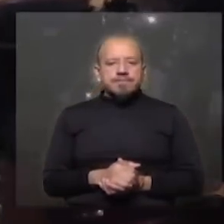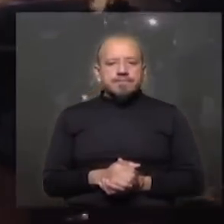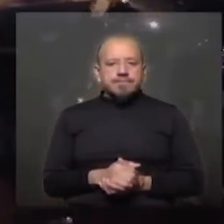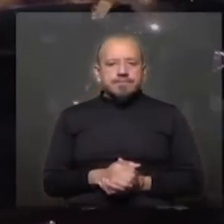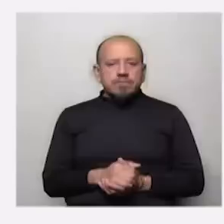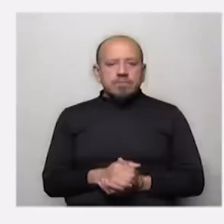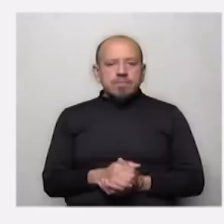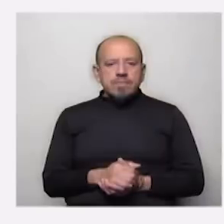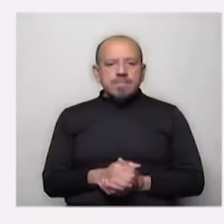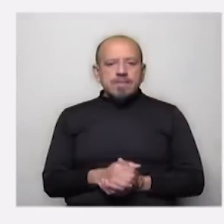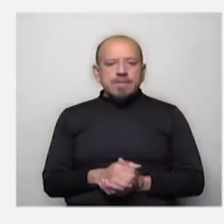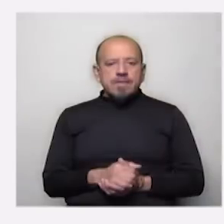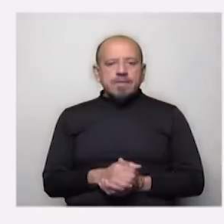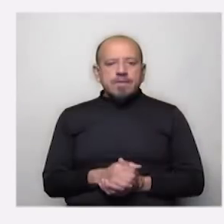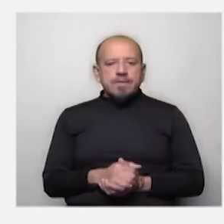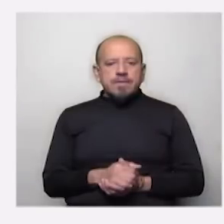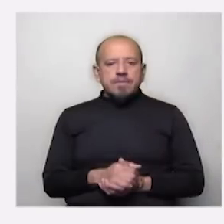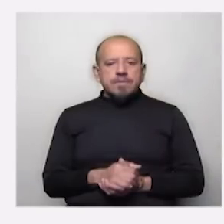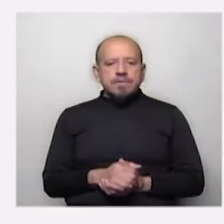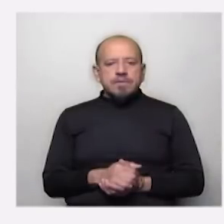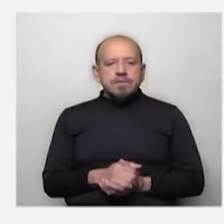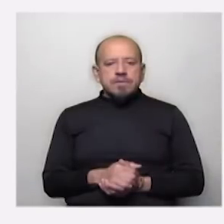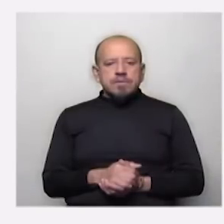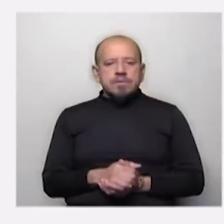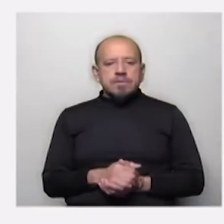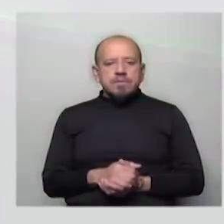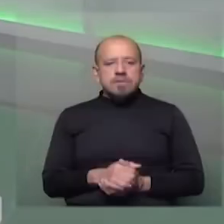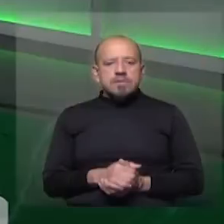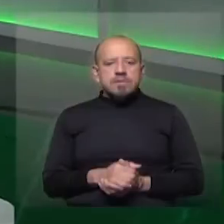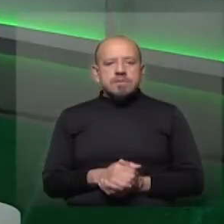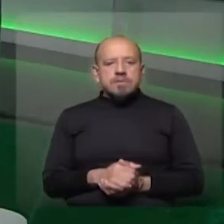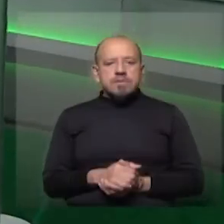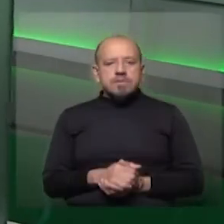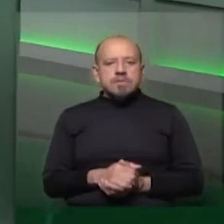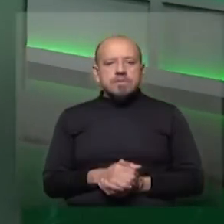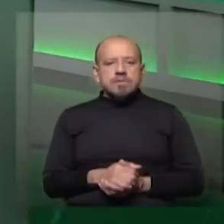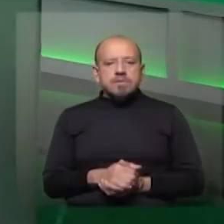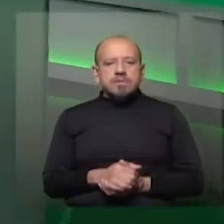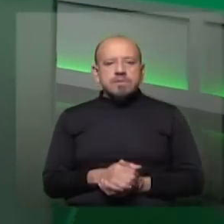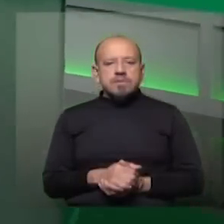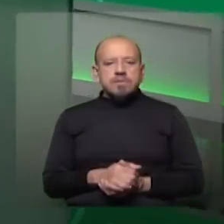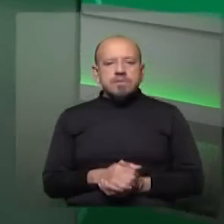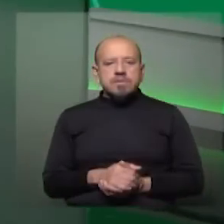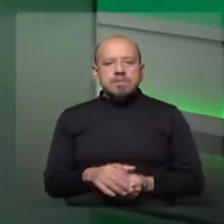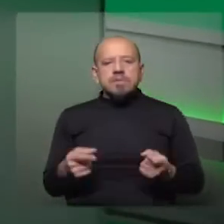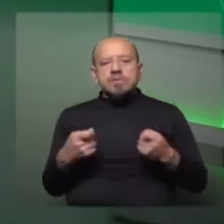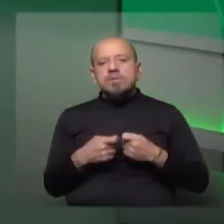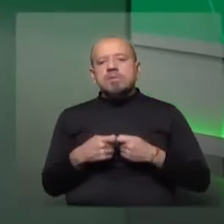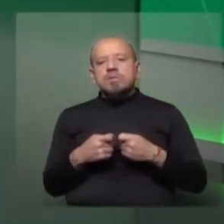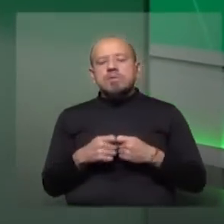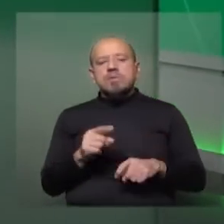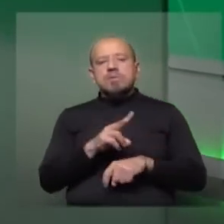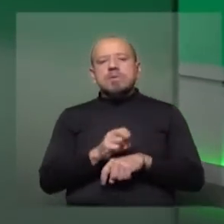5g con Uruguay para que vos te conectes con el futuro la asociación de Fiscales Del Uruguay